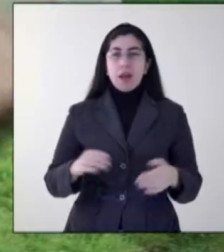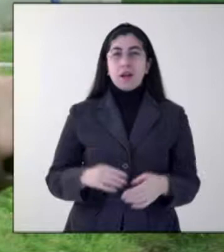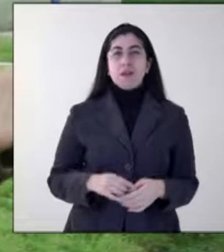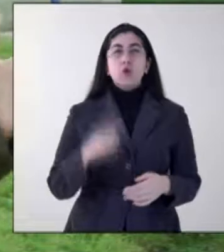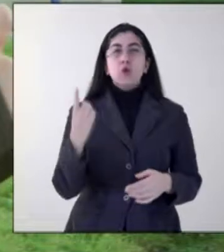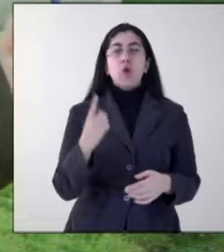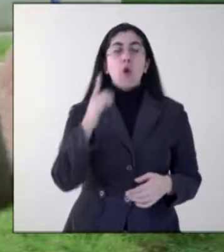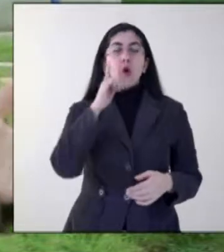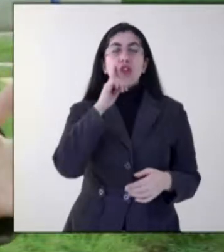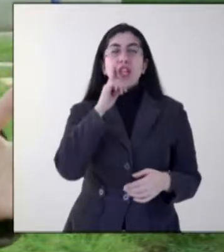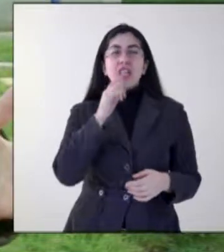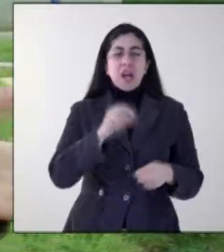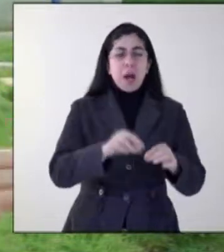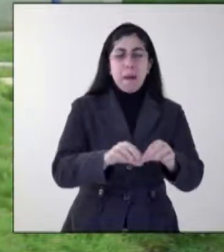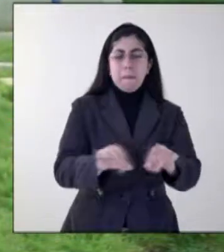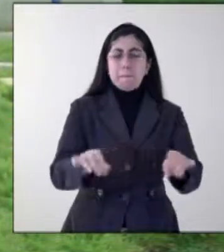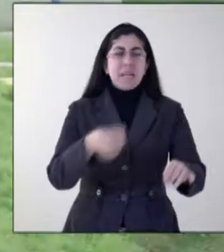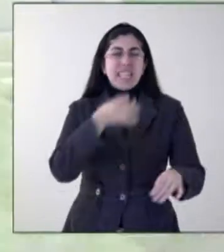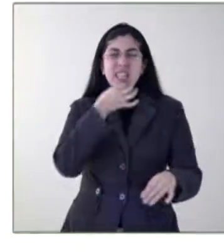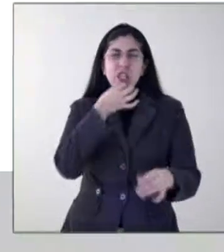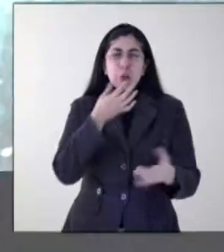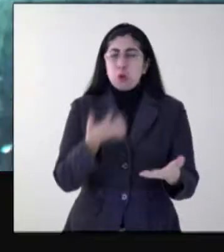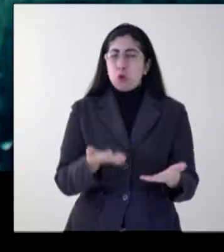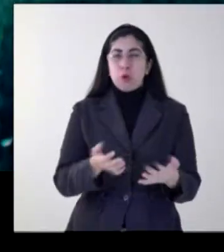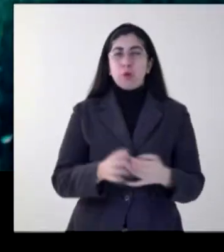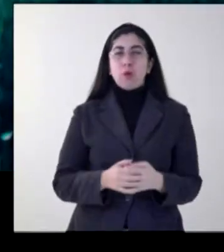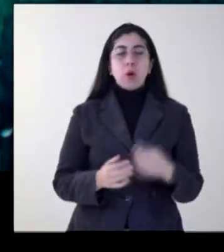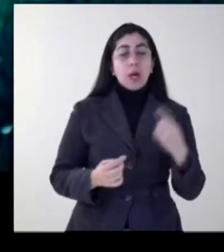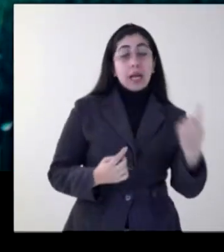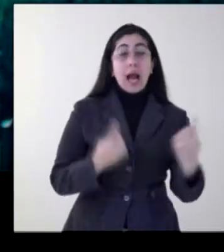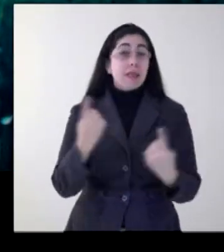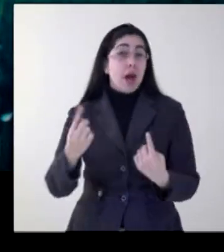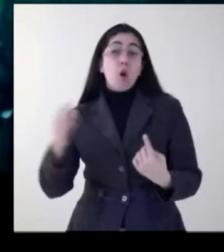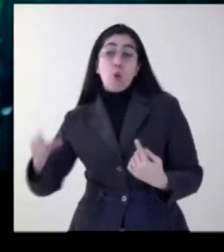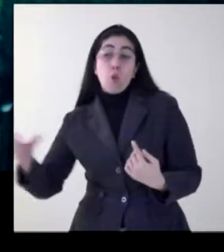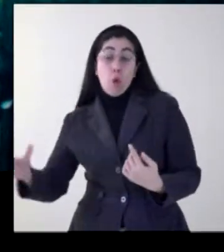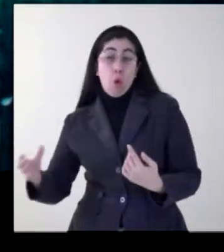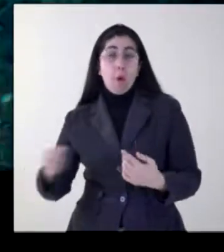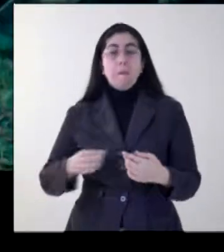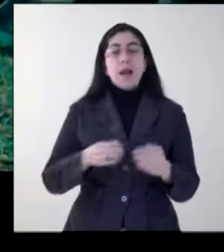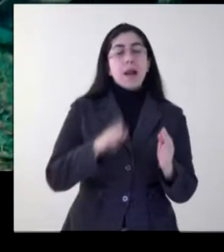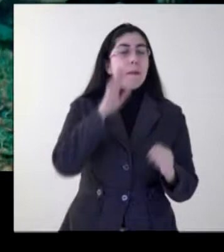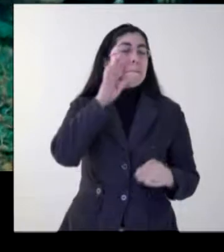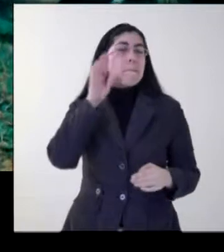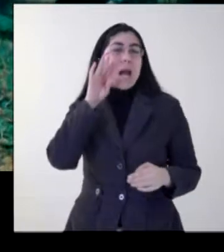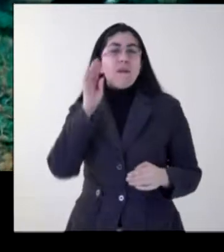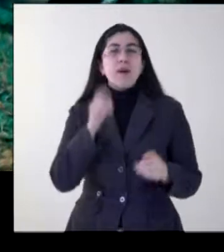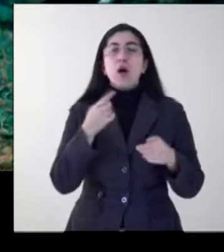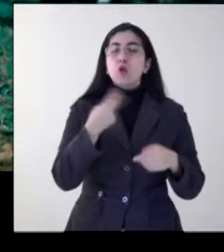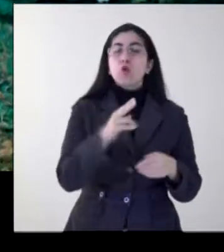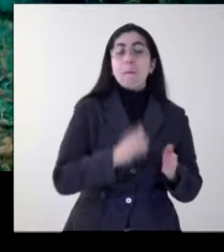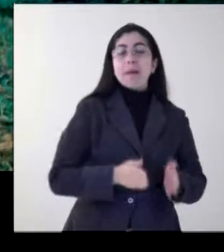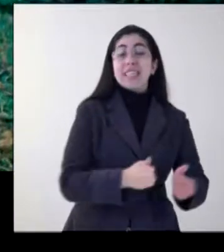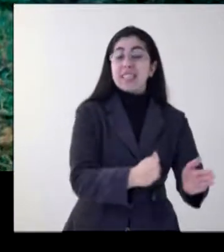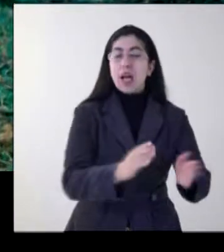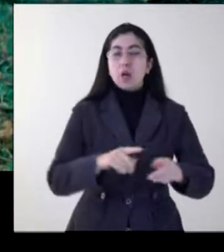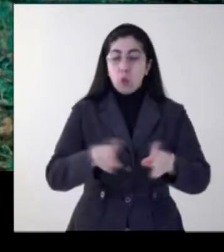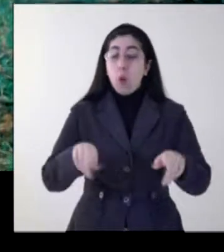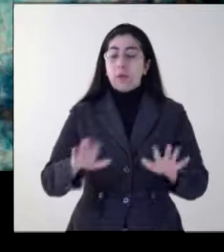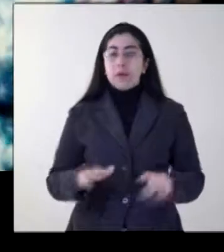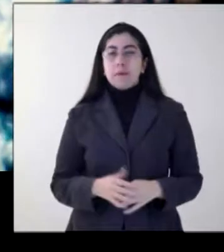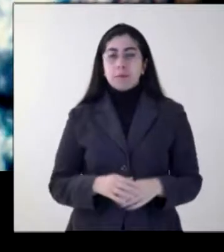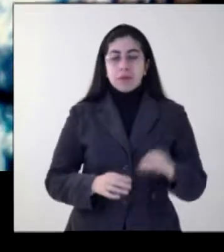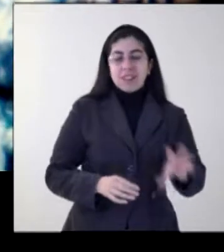rodeado de puro espinillo y cada uno lo que era el entorno de su pasaje o su cuadra,